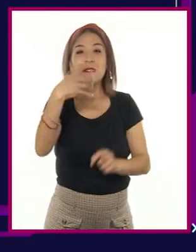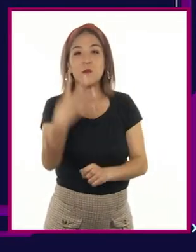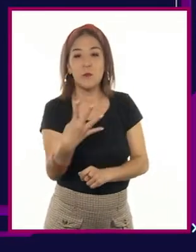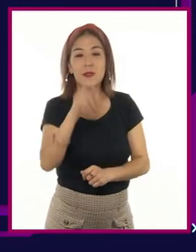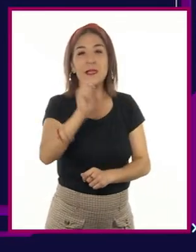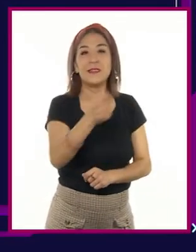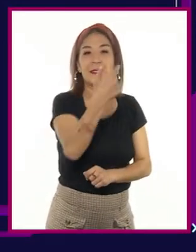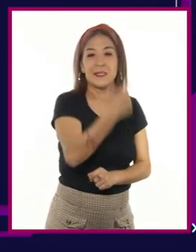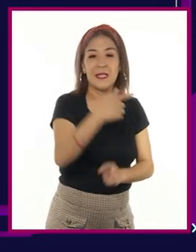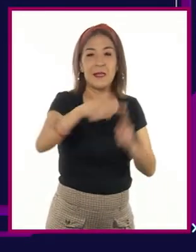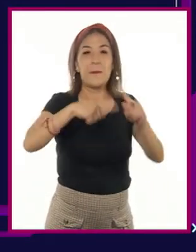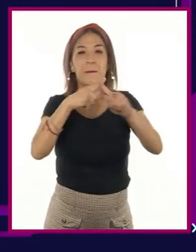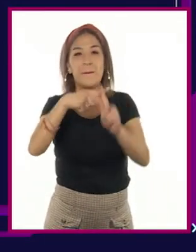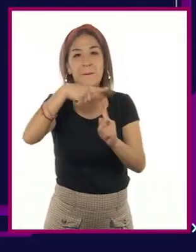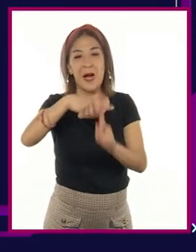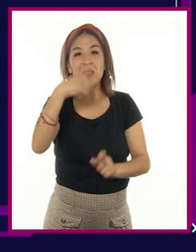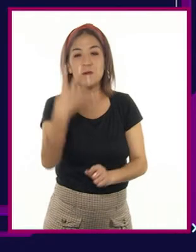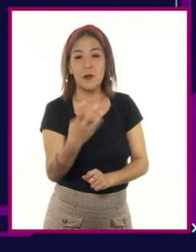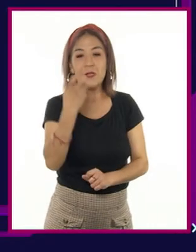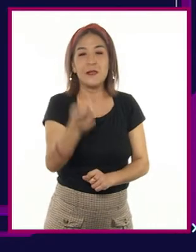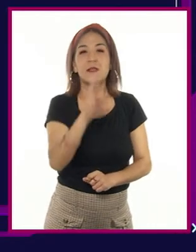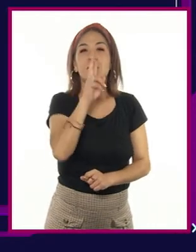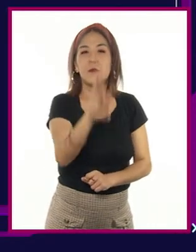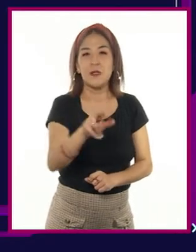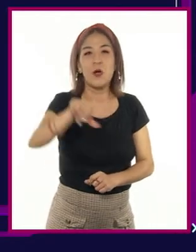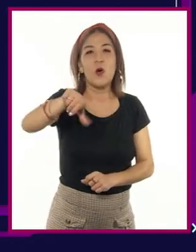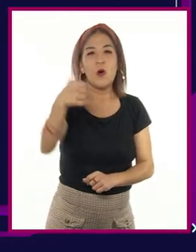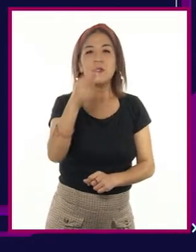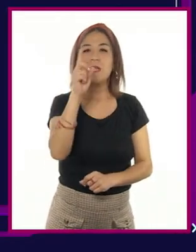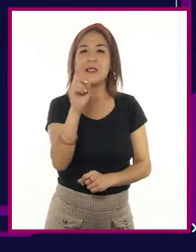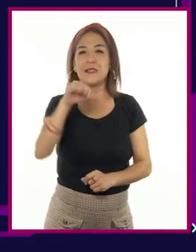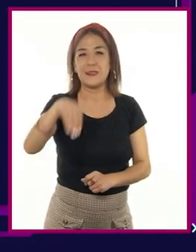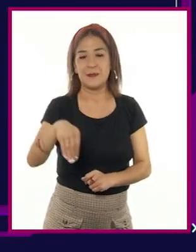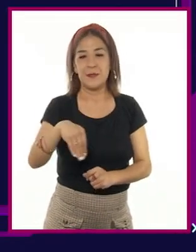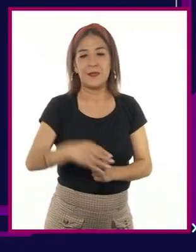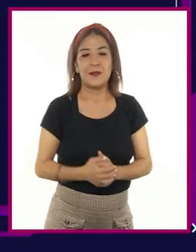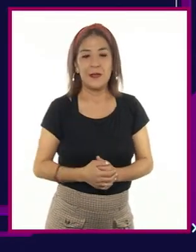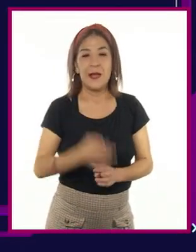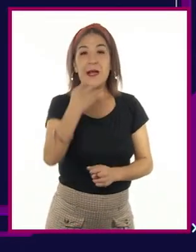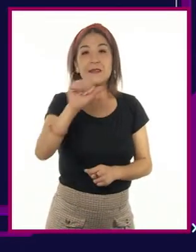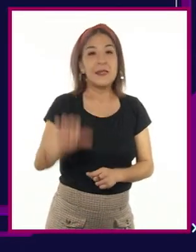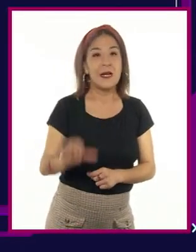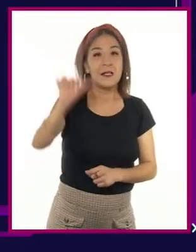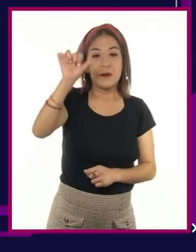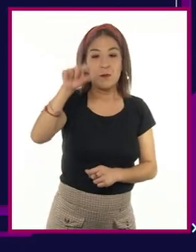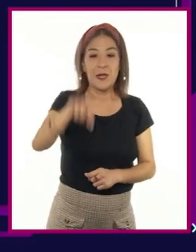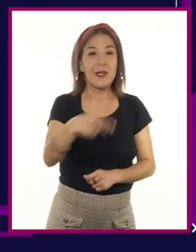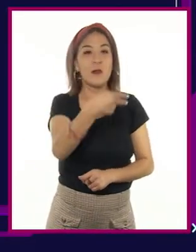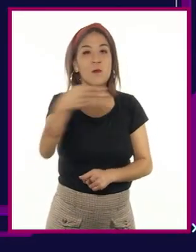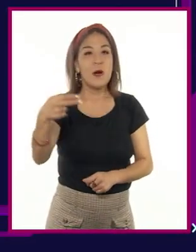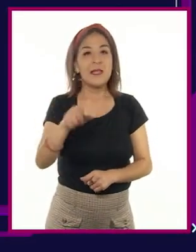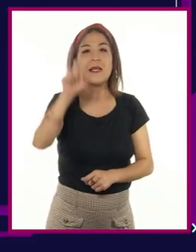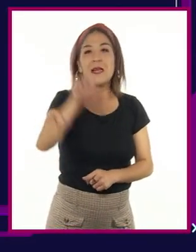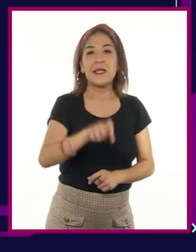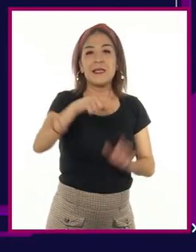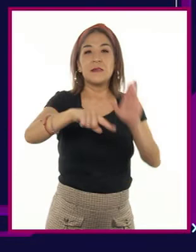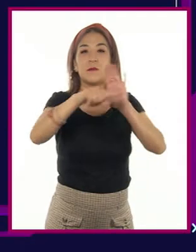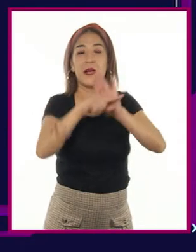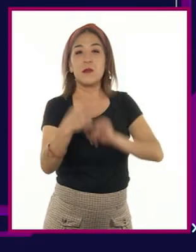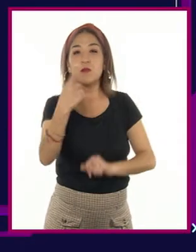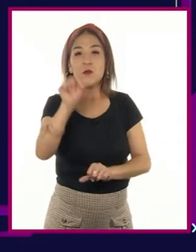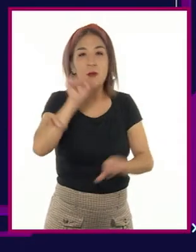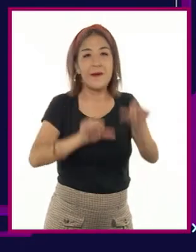que 7 + 4 da como resultado 11 decímetros a la altura que es igual a x menos 1 a